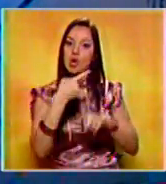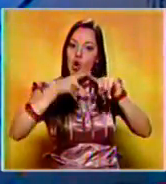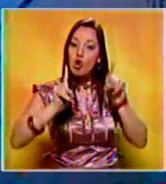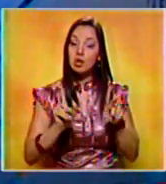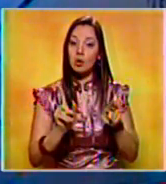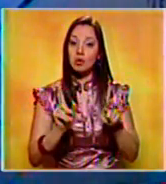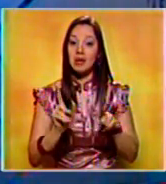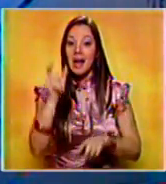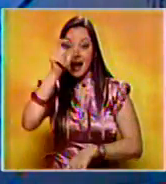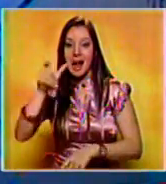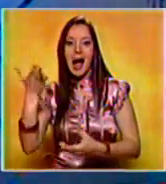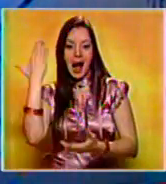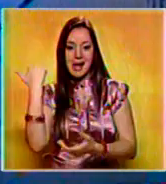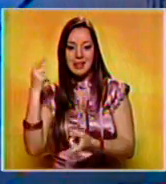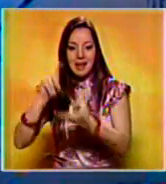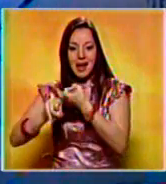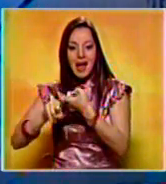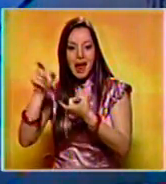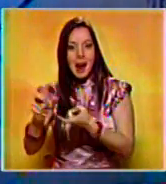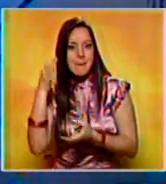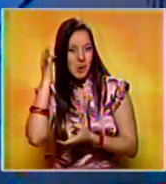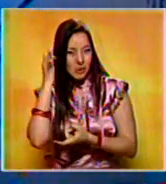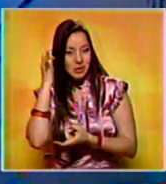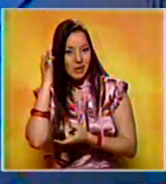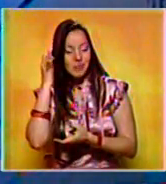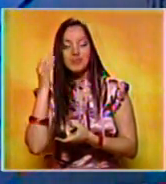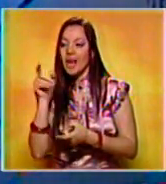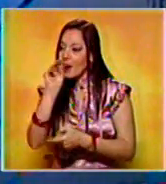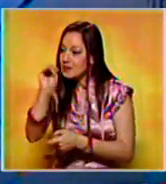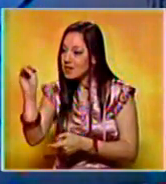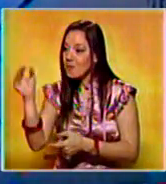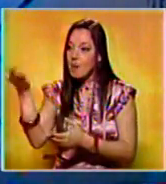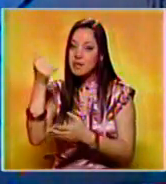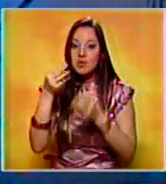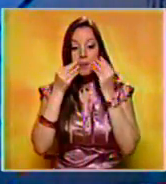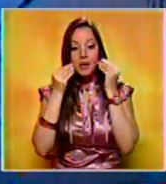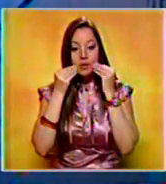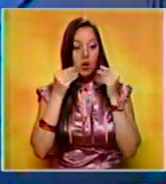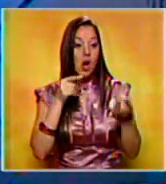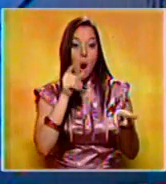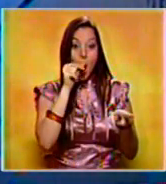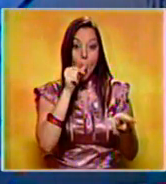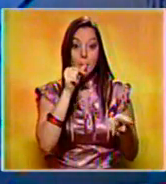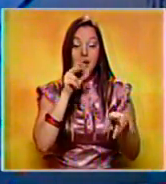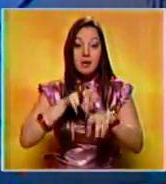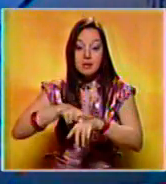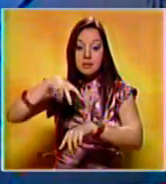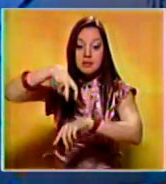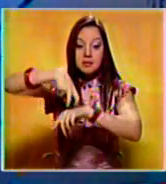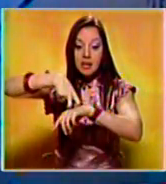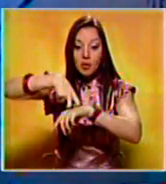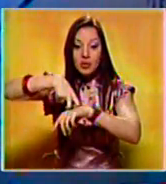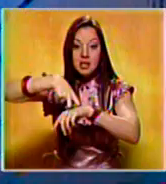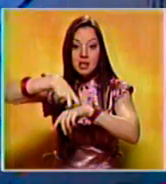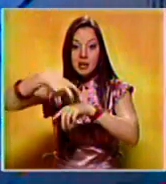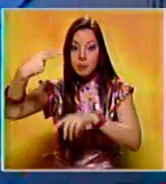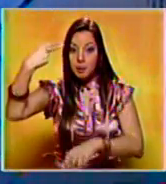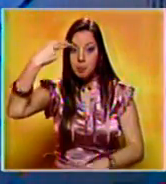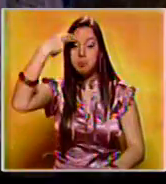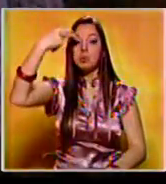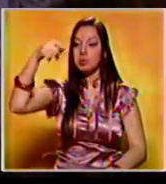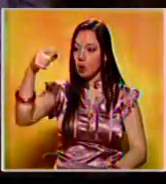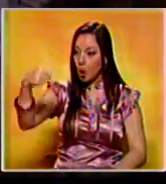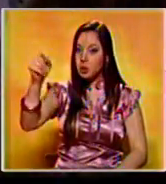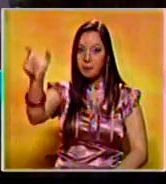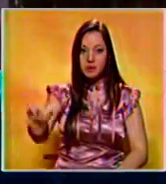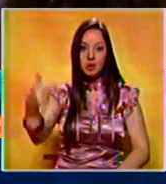contratados por la exesposa del fiscal concluyeran que nisman estaba de rodillas al recibir el disparo que terminó con su vida el